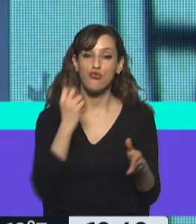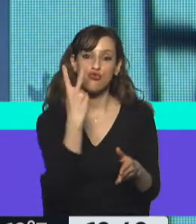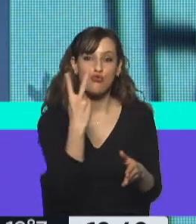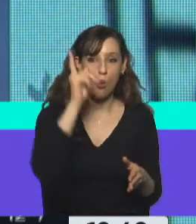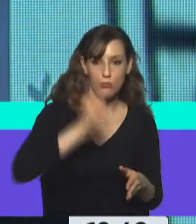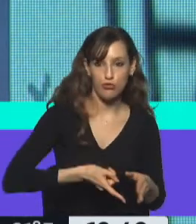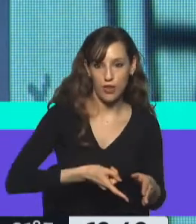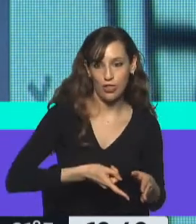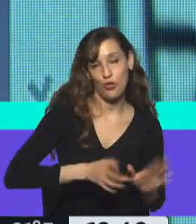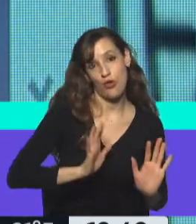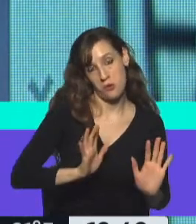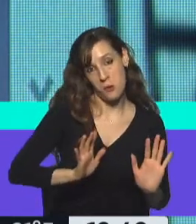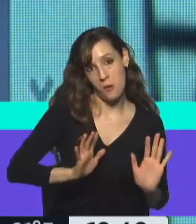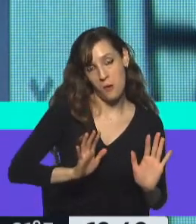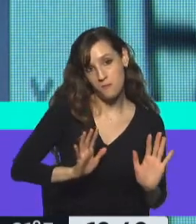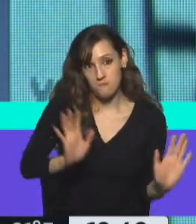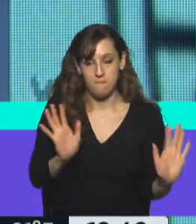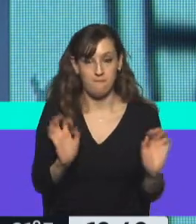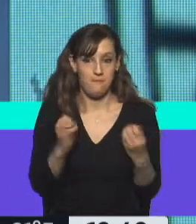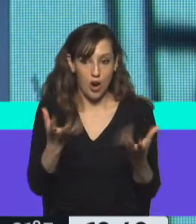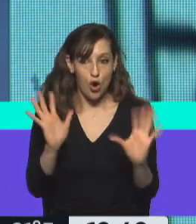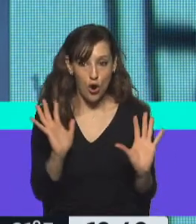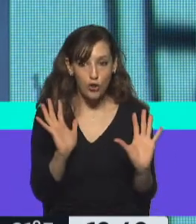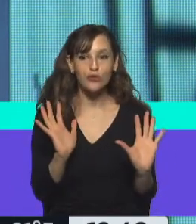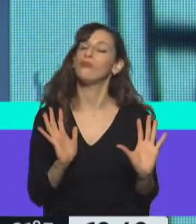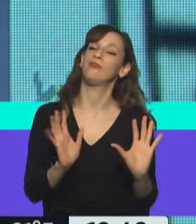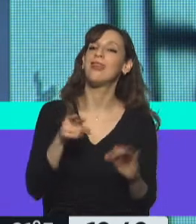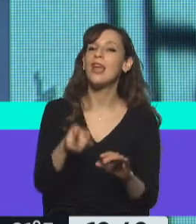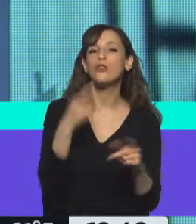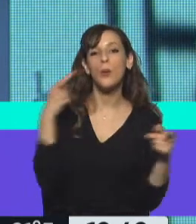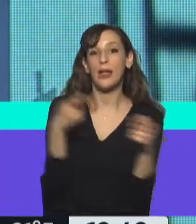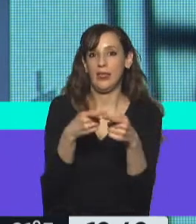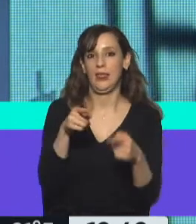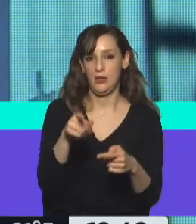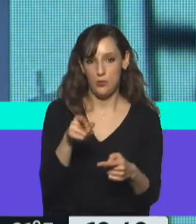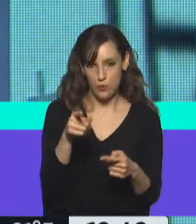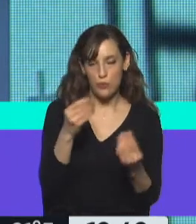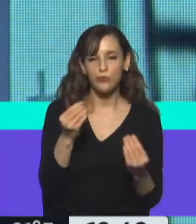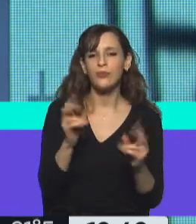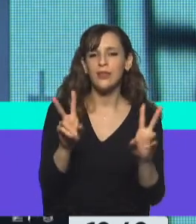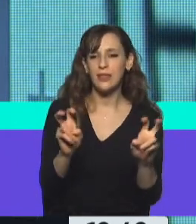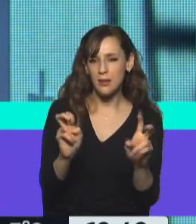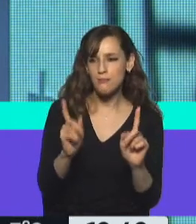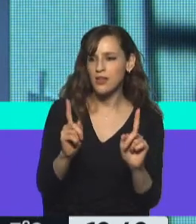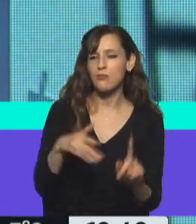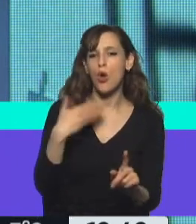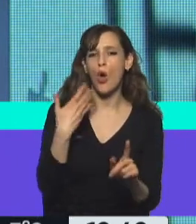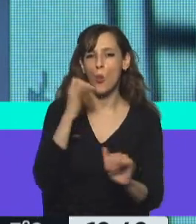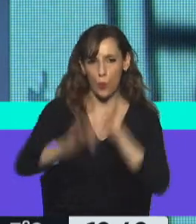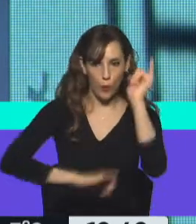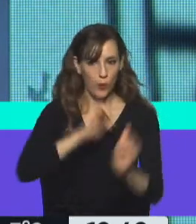digamos esto este es un componente que en el cual se busca que todo esto de lo que venimos hablando de en las